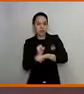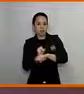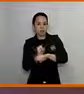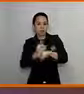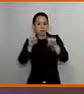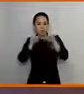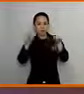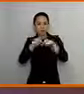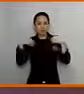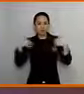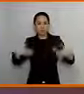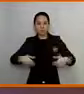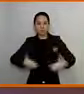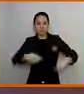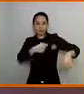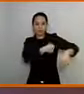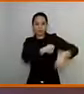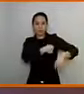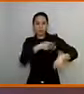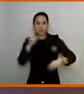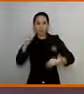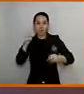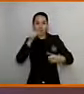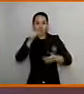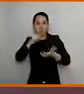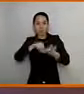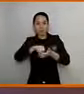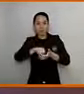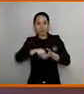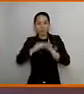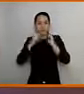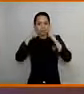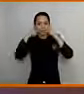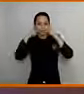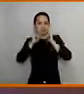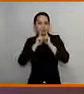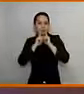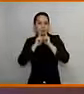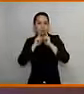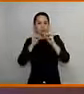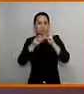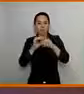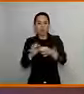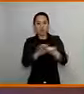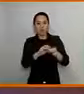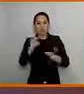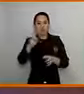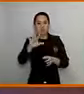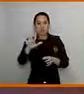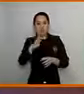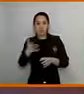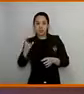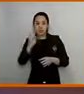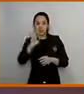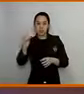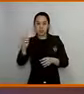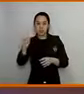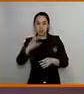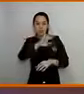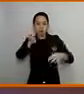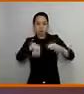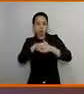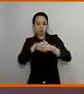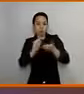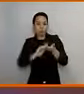cuerpo lo pueden ubicar por la axila derecha, carta astrológica Géminis, números relacionados el 75 y el 70. Para todas las personas